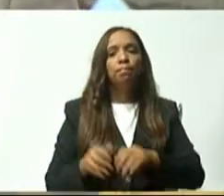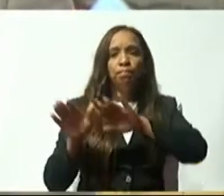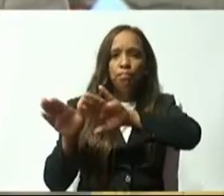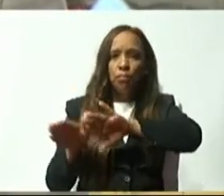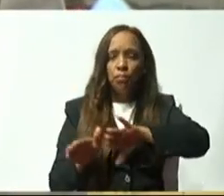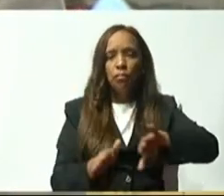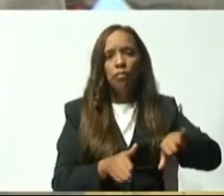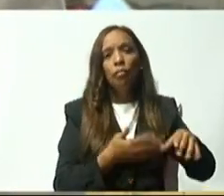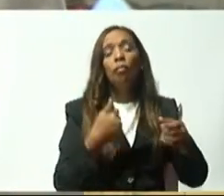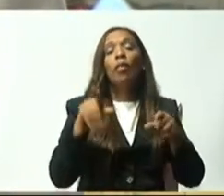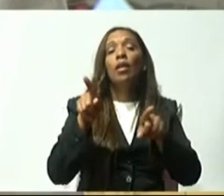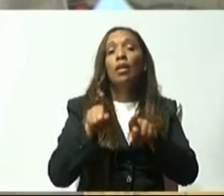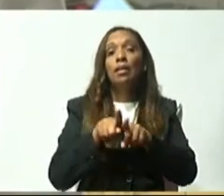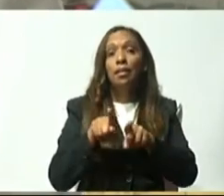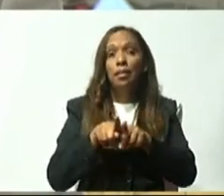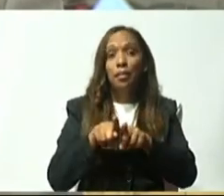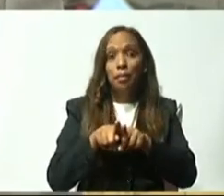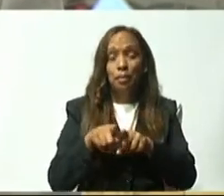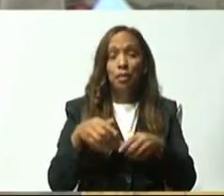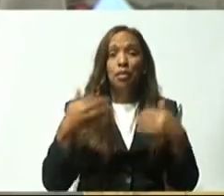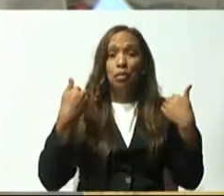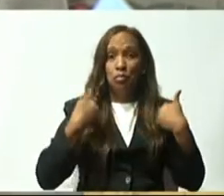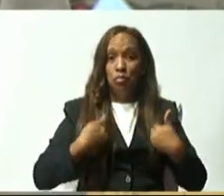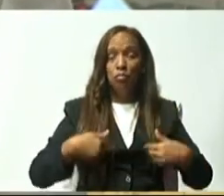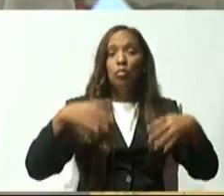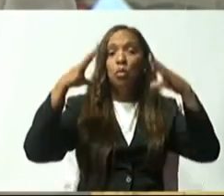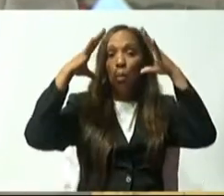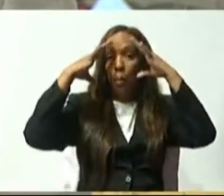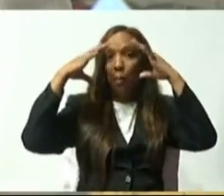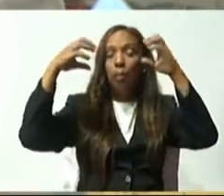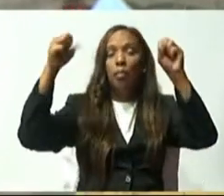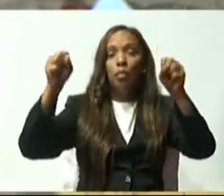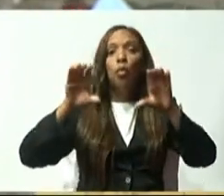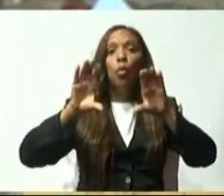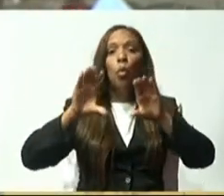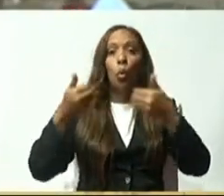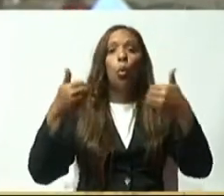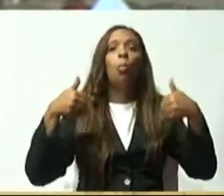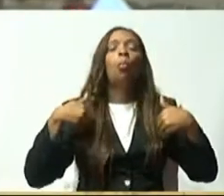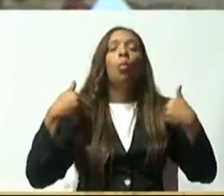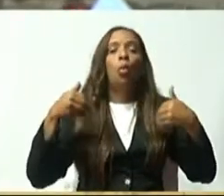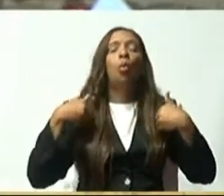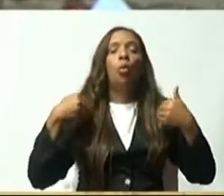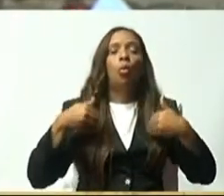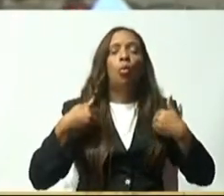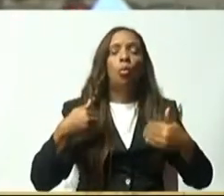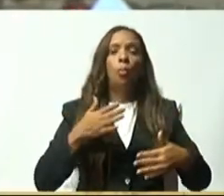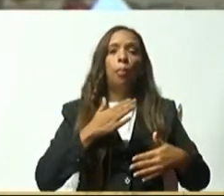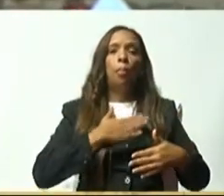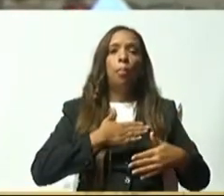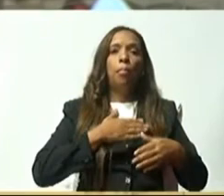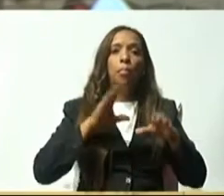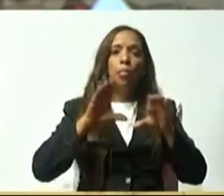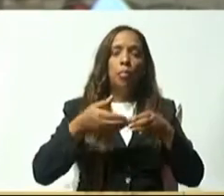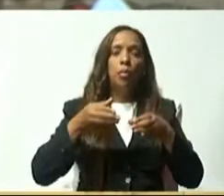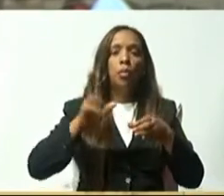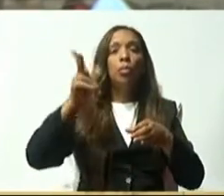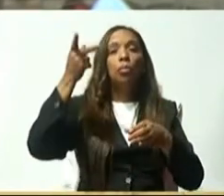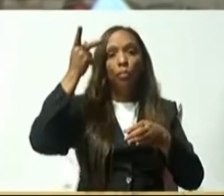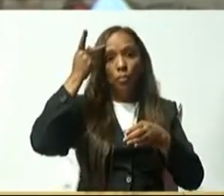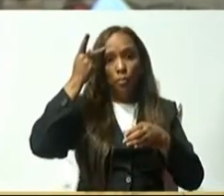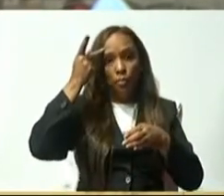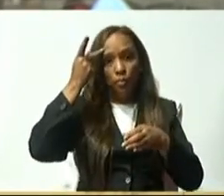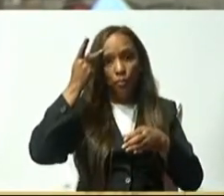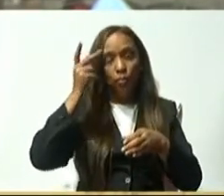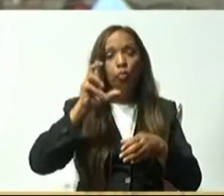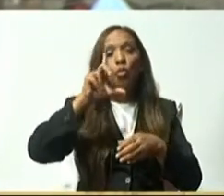partido. Posterior a eso, aspiré a diputado en el 2010 y obtuve en una